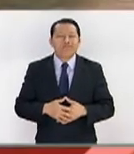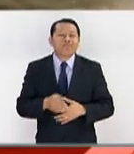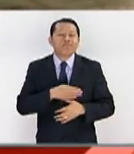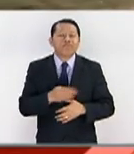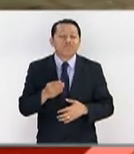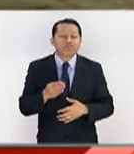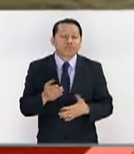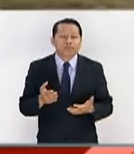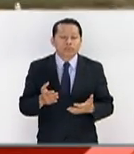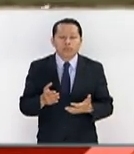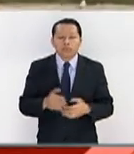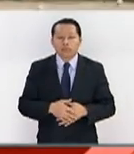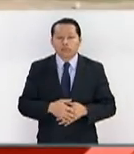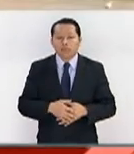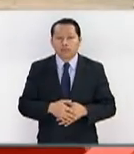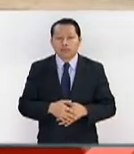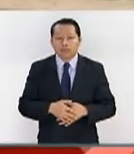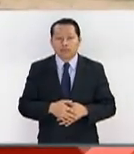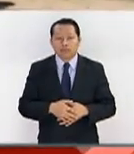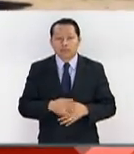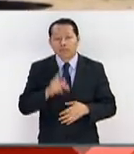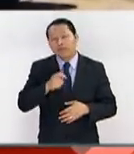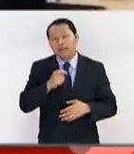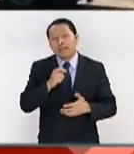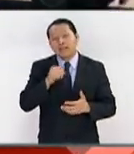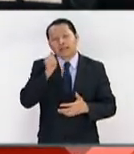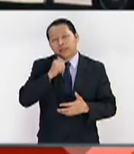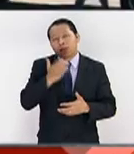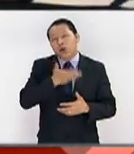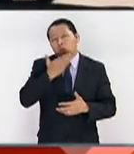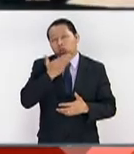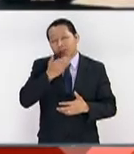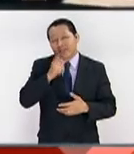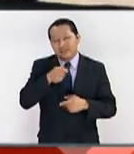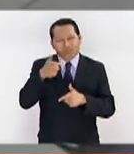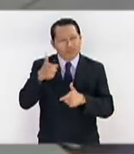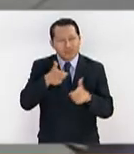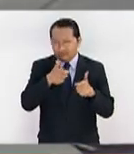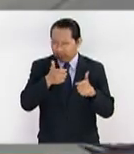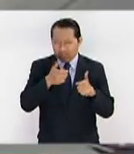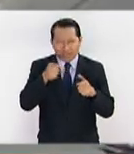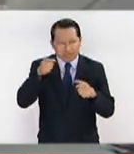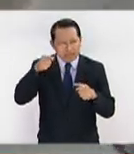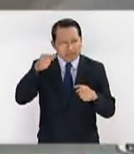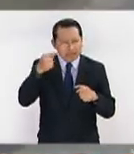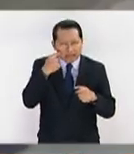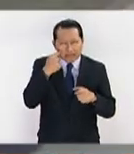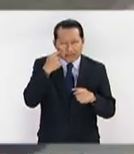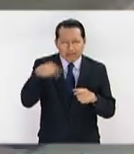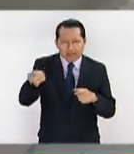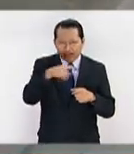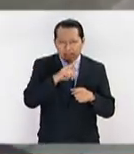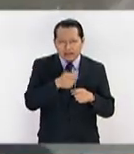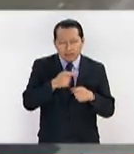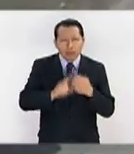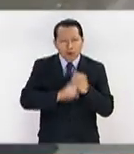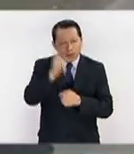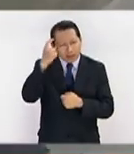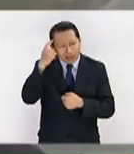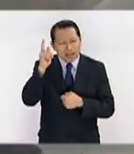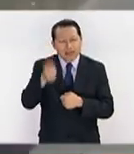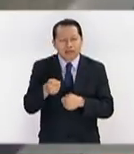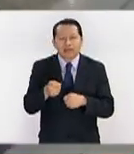Bueno, el filón común de todas estas masacres es, si no son problemas mentales,